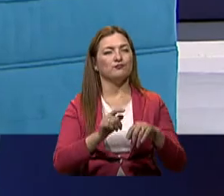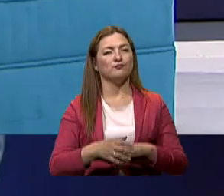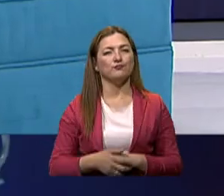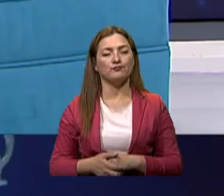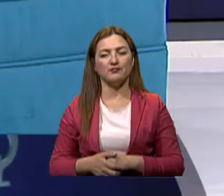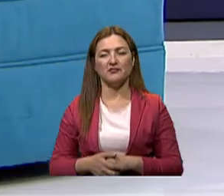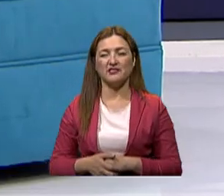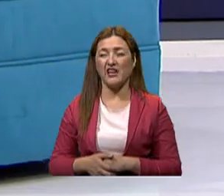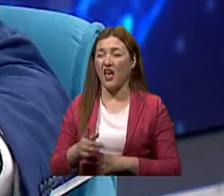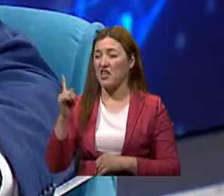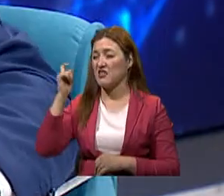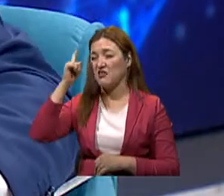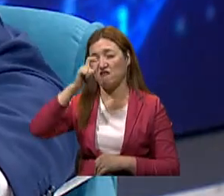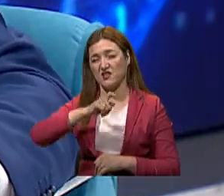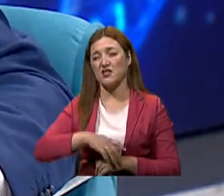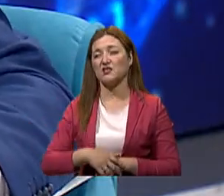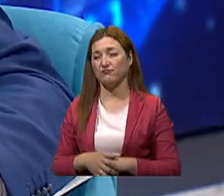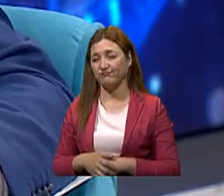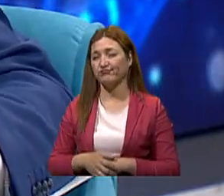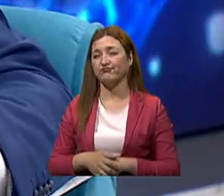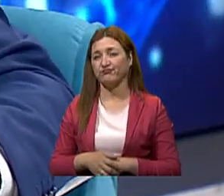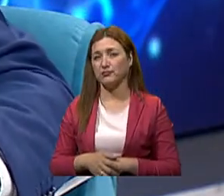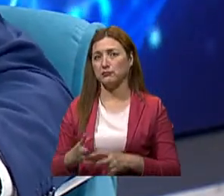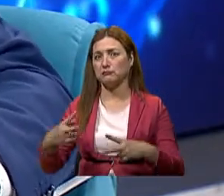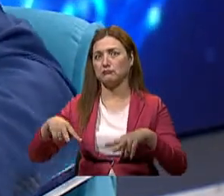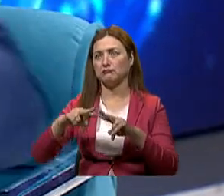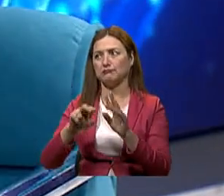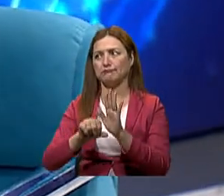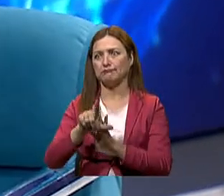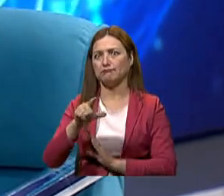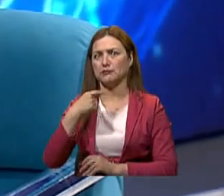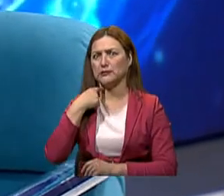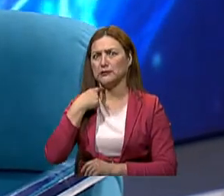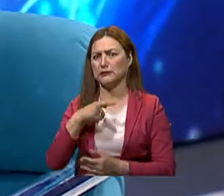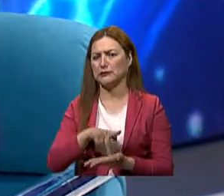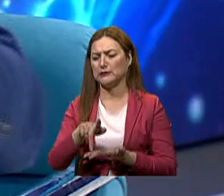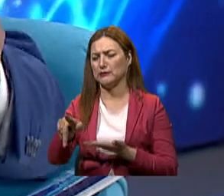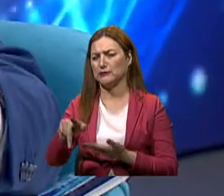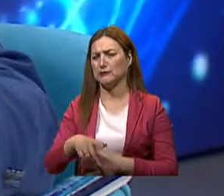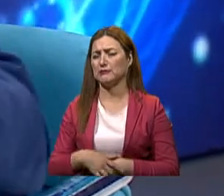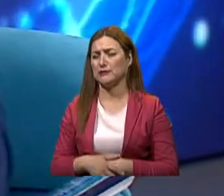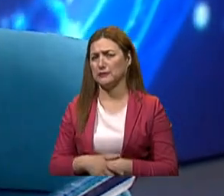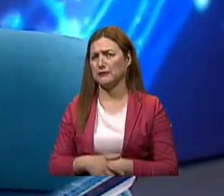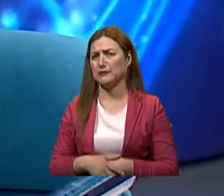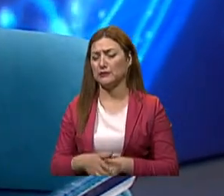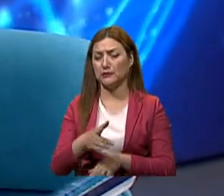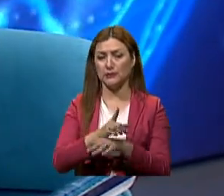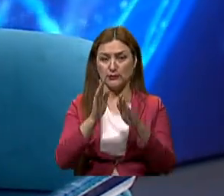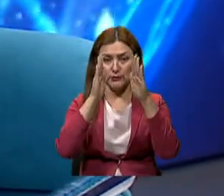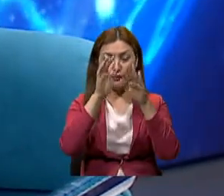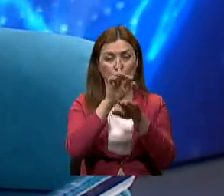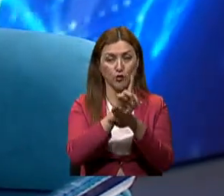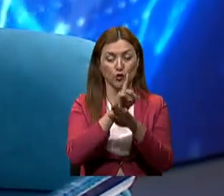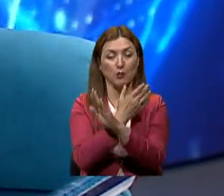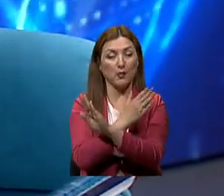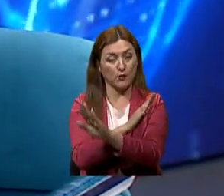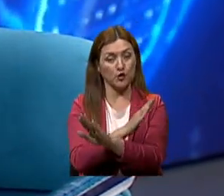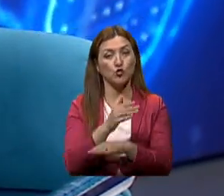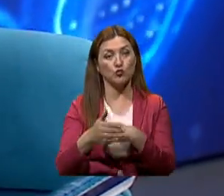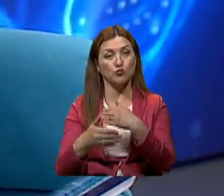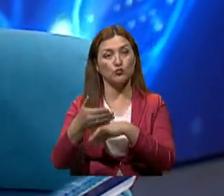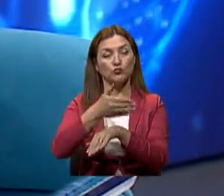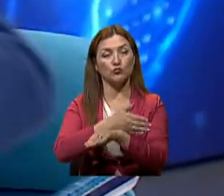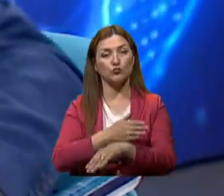se complica, es decir, estas cirugías deben tener un costo muy alto versus una consulta que puede buscar el prevenir en etapas